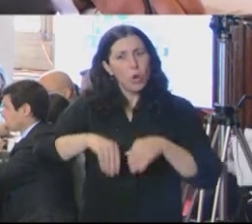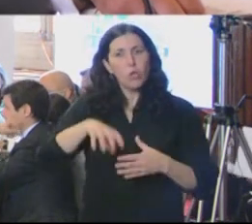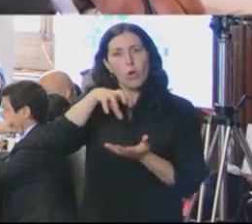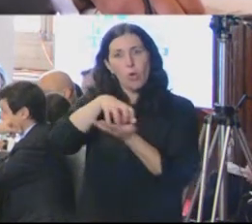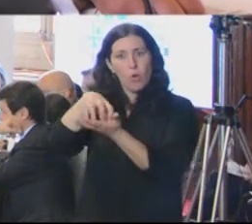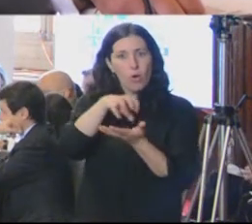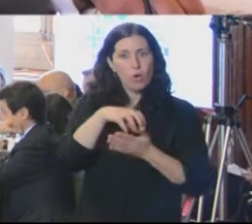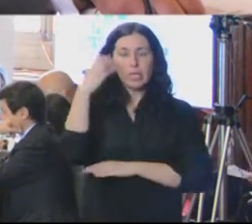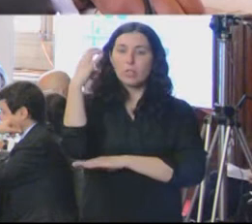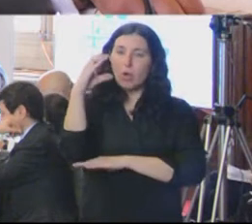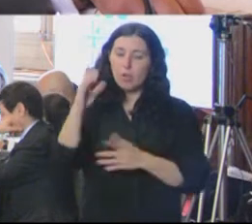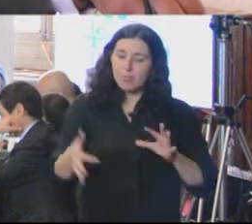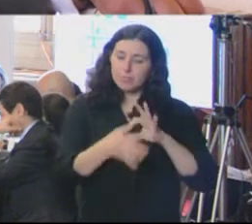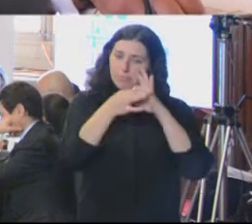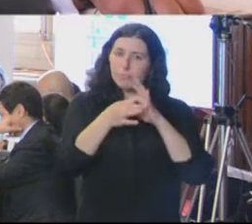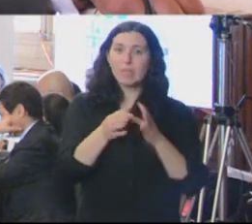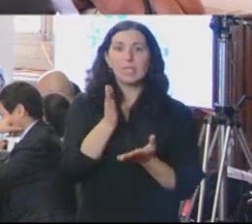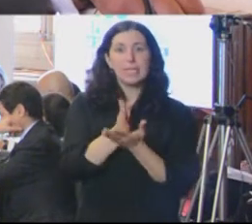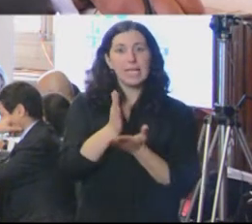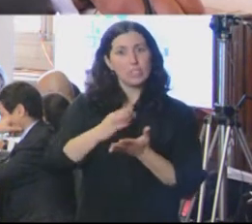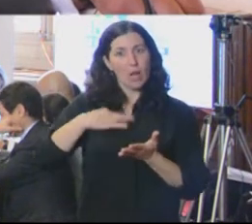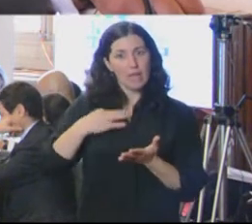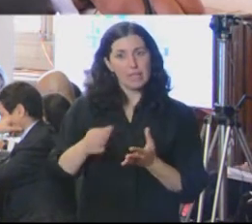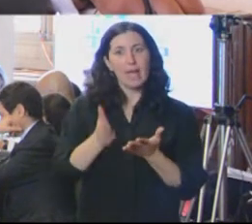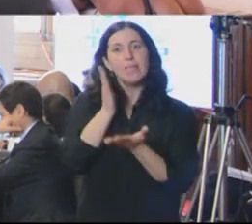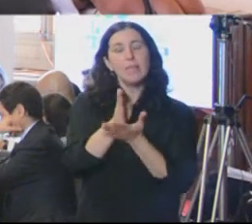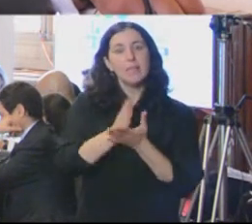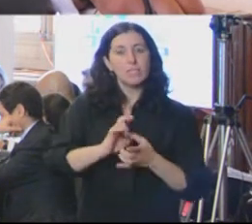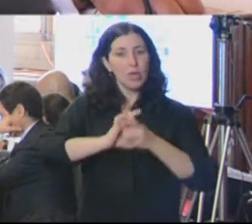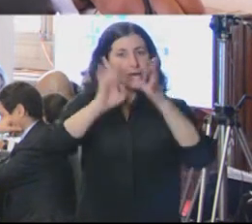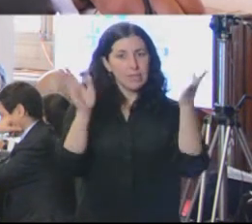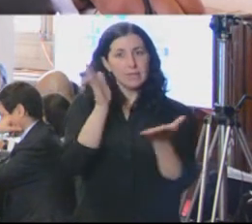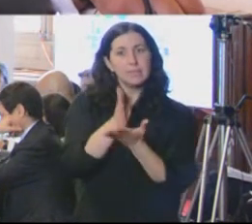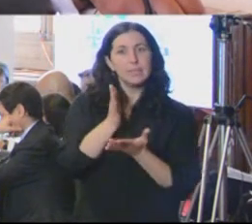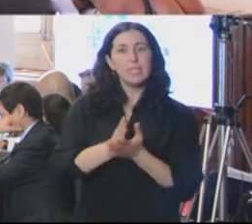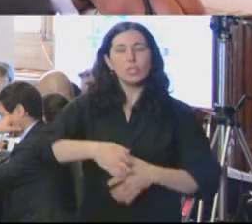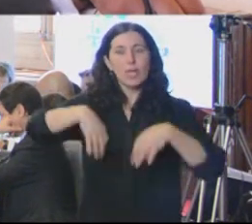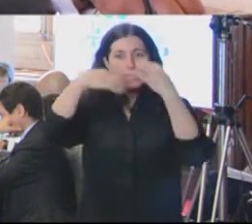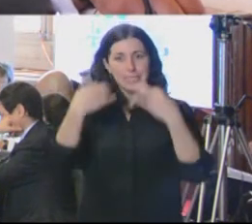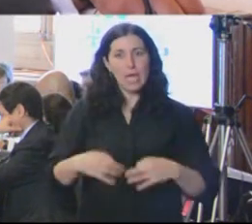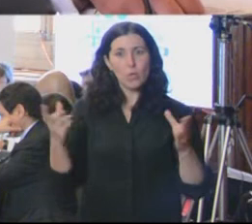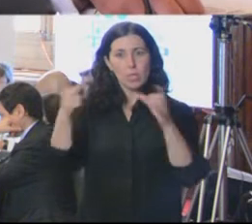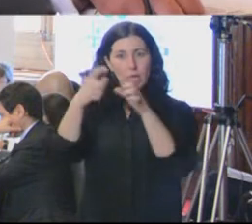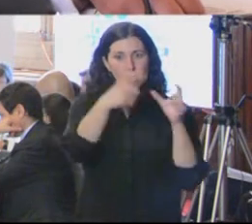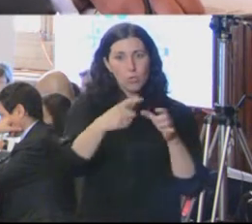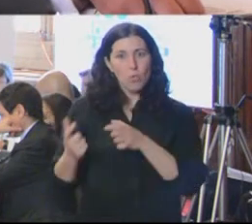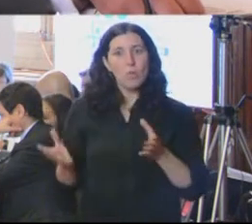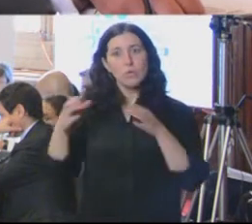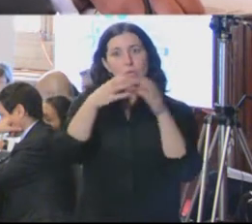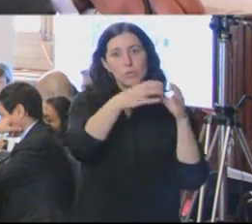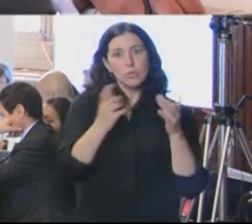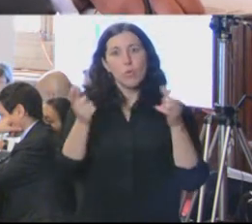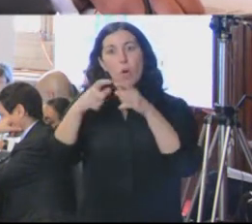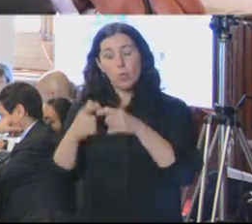en relación con los derechos a la vida, libertad, integridad y seguridad de personas y grupos y comunidades a tres momentos especiales de